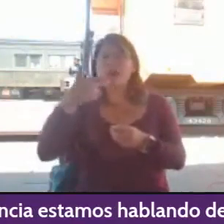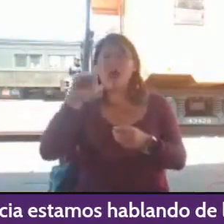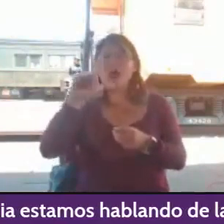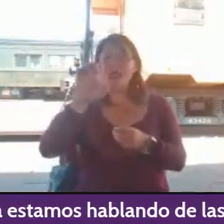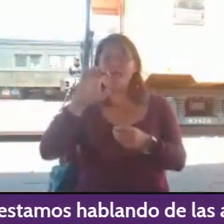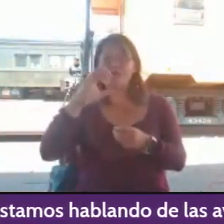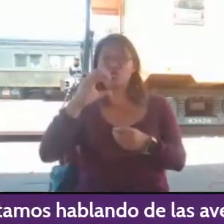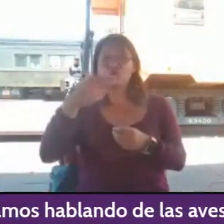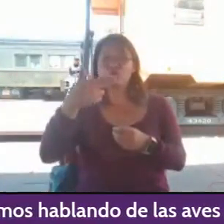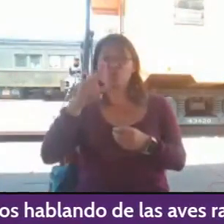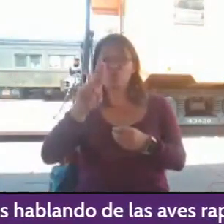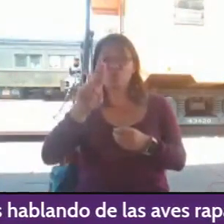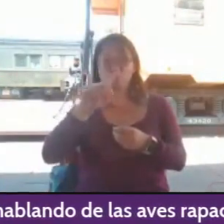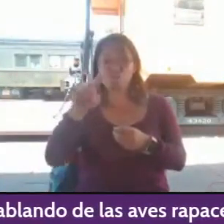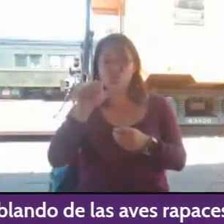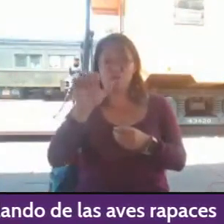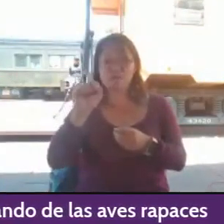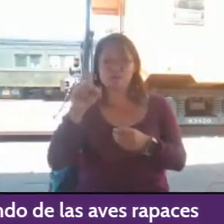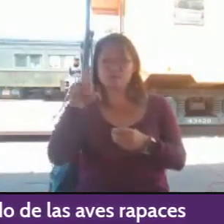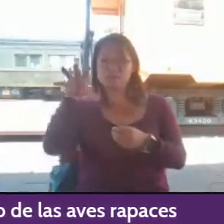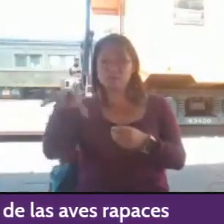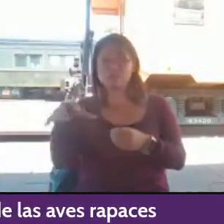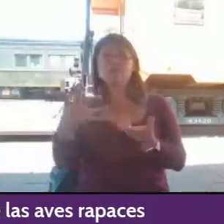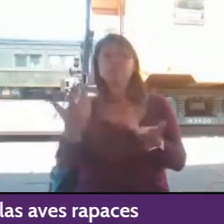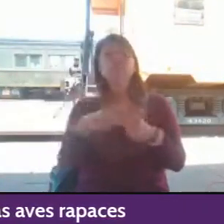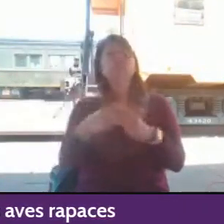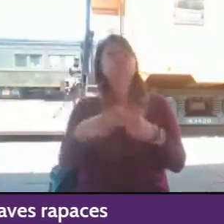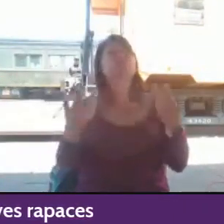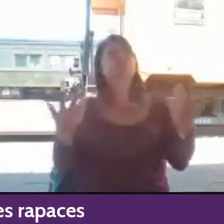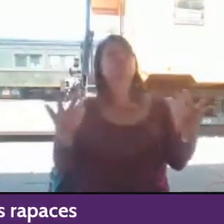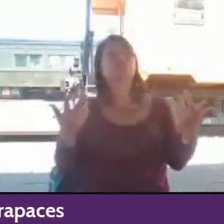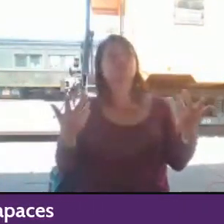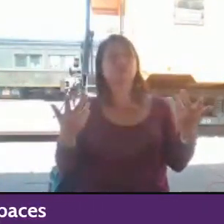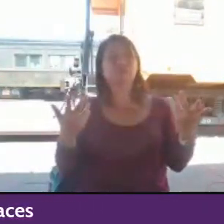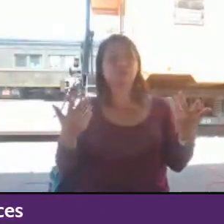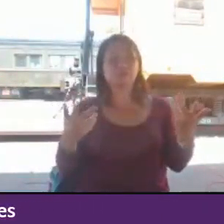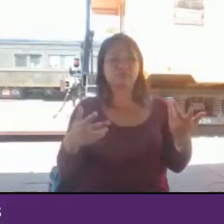Águilas, a ver, ¿quién es? Levanta la mano si viene las águilas y los halcones.